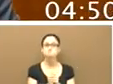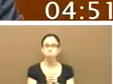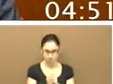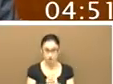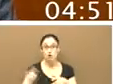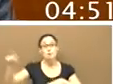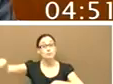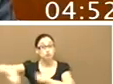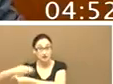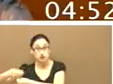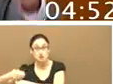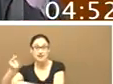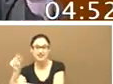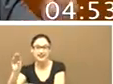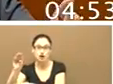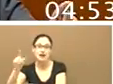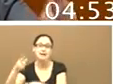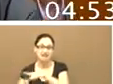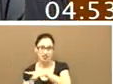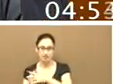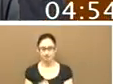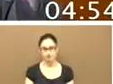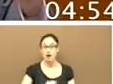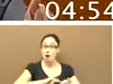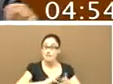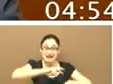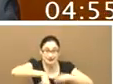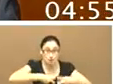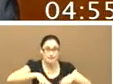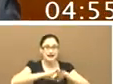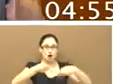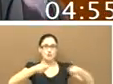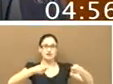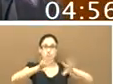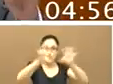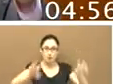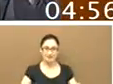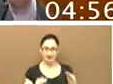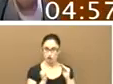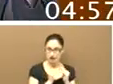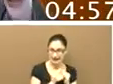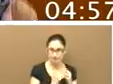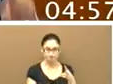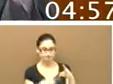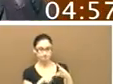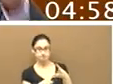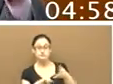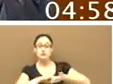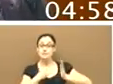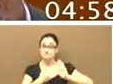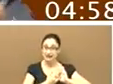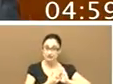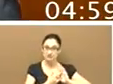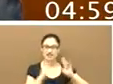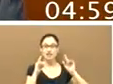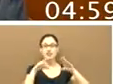mitad de la dotación un plan de renove para los comercios inmobiliarios del hogar y un plan de mejora de alumbrado en los